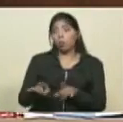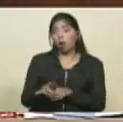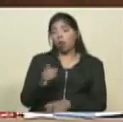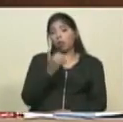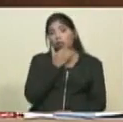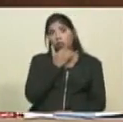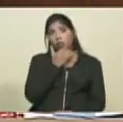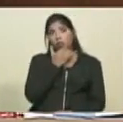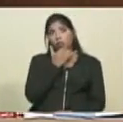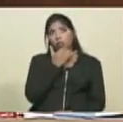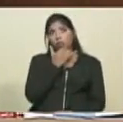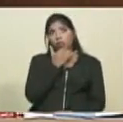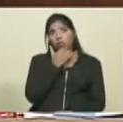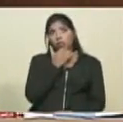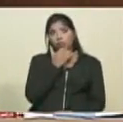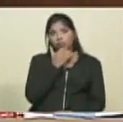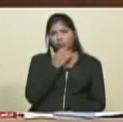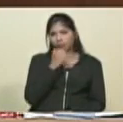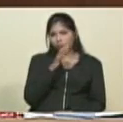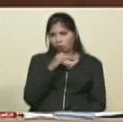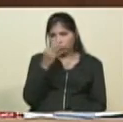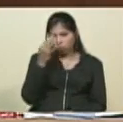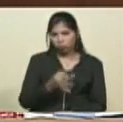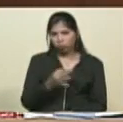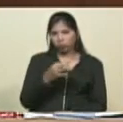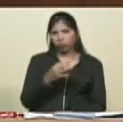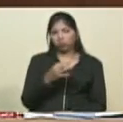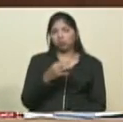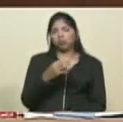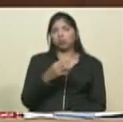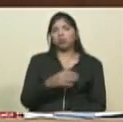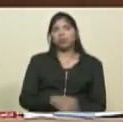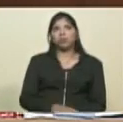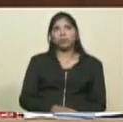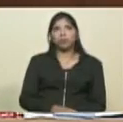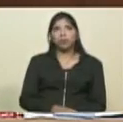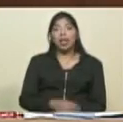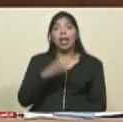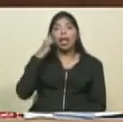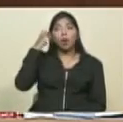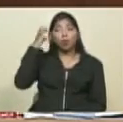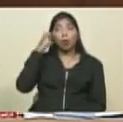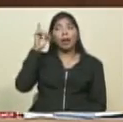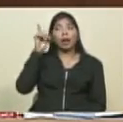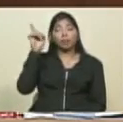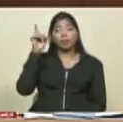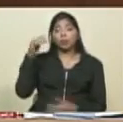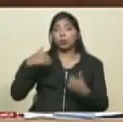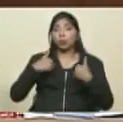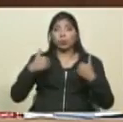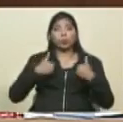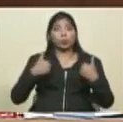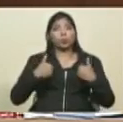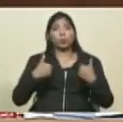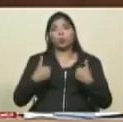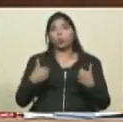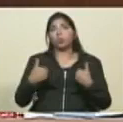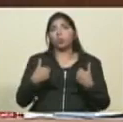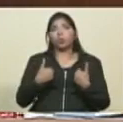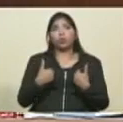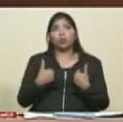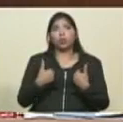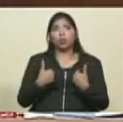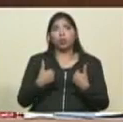histórico. No tenemos la menor duda de ello. Y Europa en sí mismo está sufriendo procesos derivados de